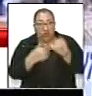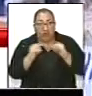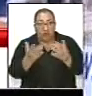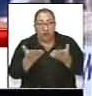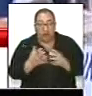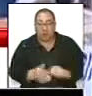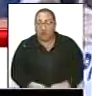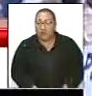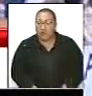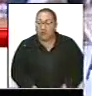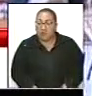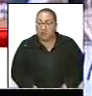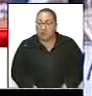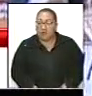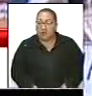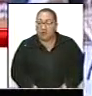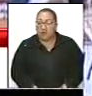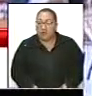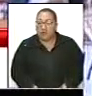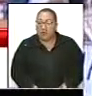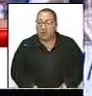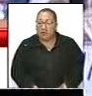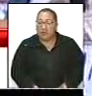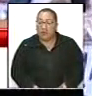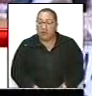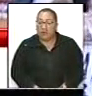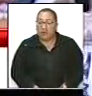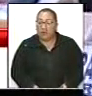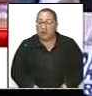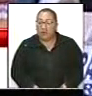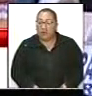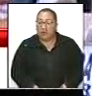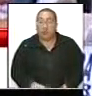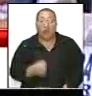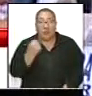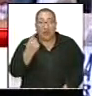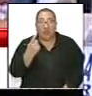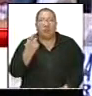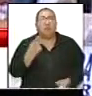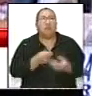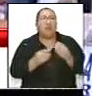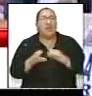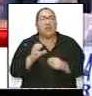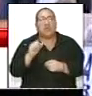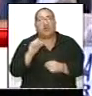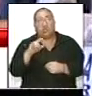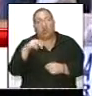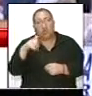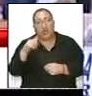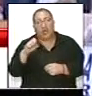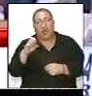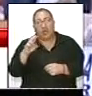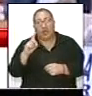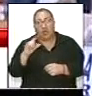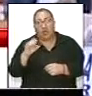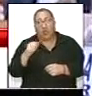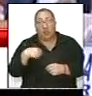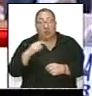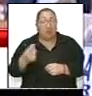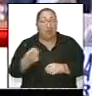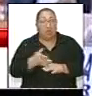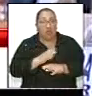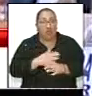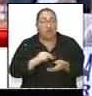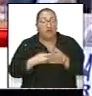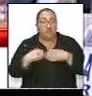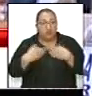Yo entiendo que cuando se generó la SUNEDU, se creó la SUNEDU, el primer gran objetivo que tenía esta institución era